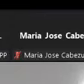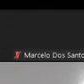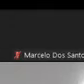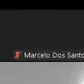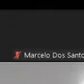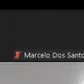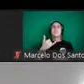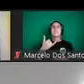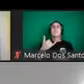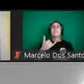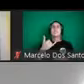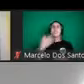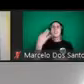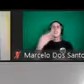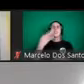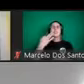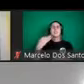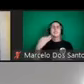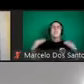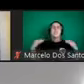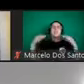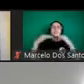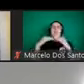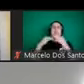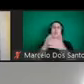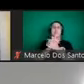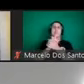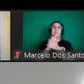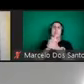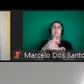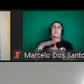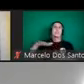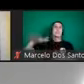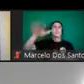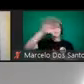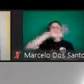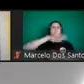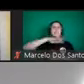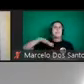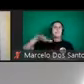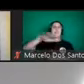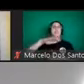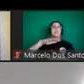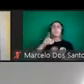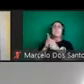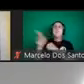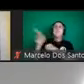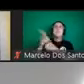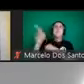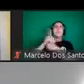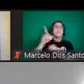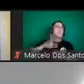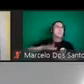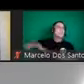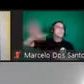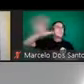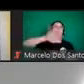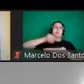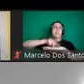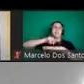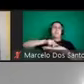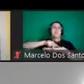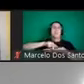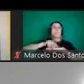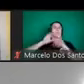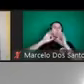oportunidades para que en todos los organismos y entidades del Estado y en todos los departamentos y en todas las unidades desconcentradas de la administración